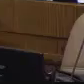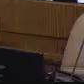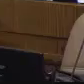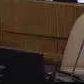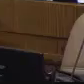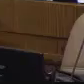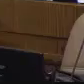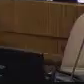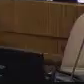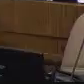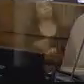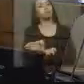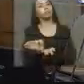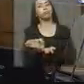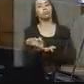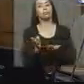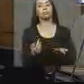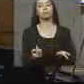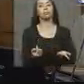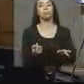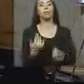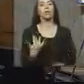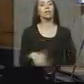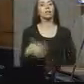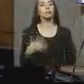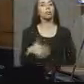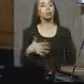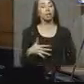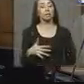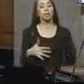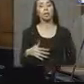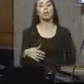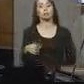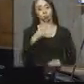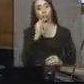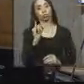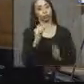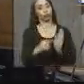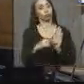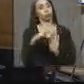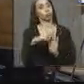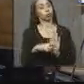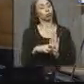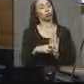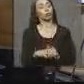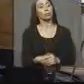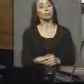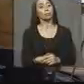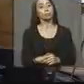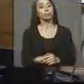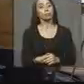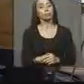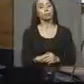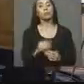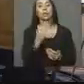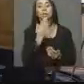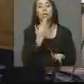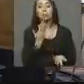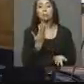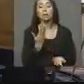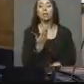diferentes matices desde el punto de vista de la importancia que tiene, que no la vamos a desconocer. Pero tampoco podemos desconocer como